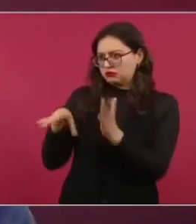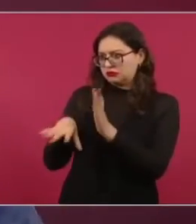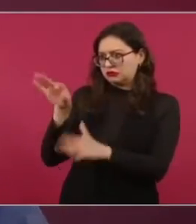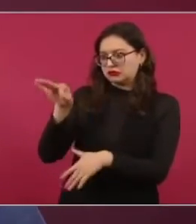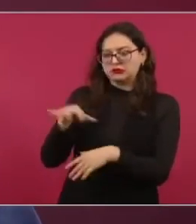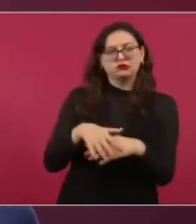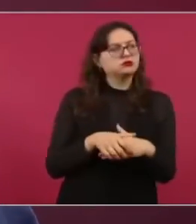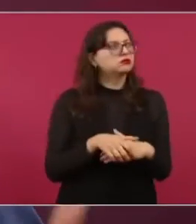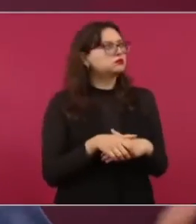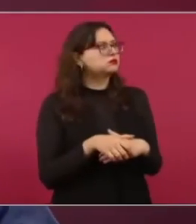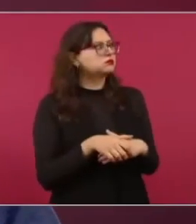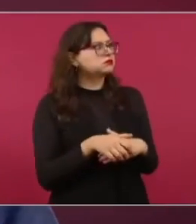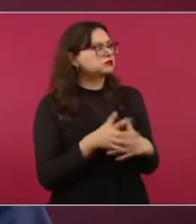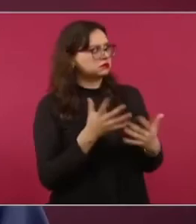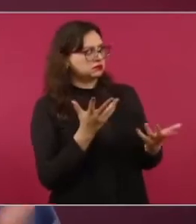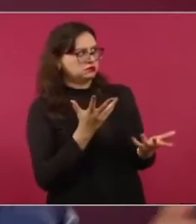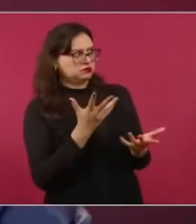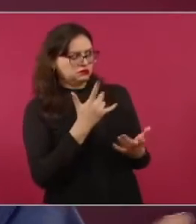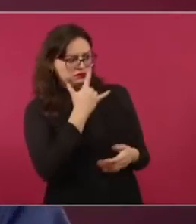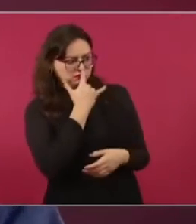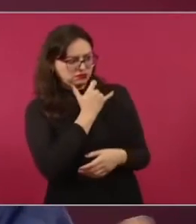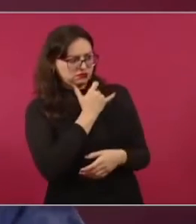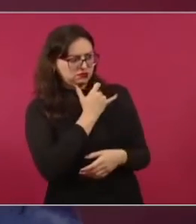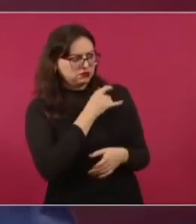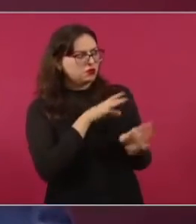Pero hasta raro, ¿no?